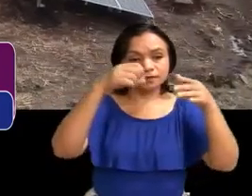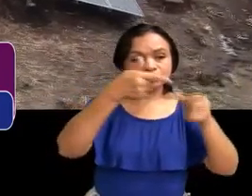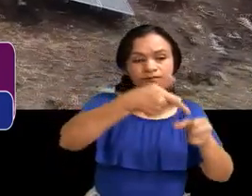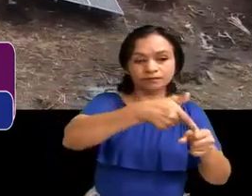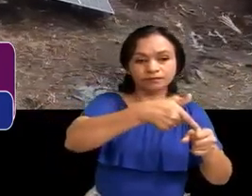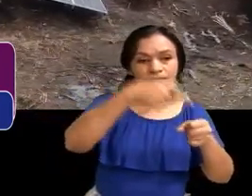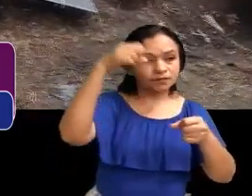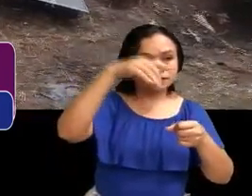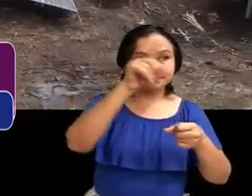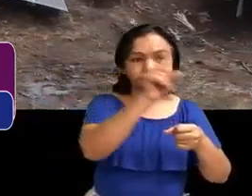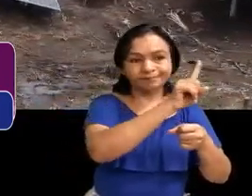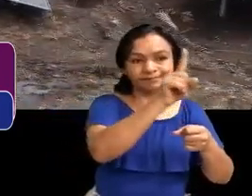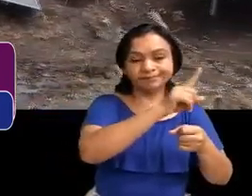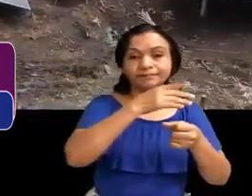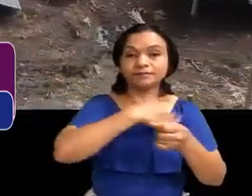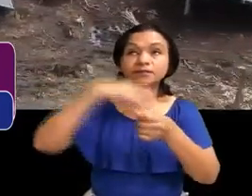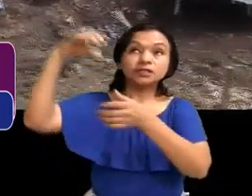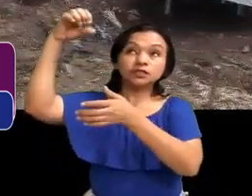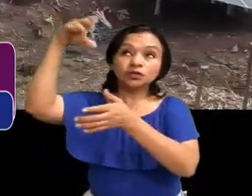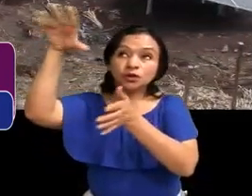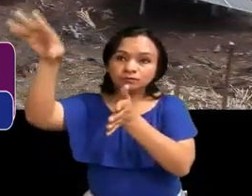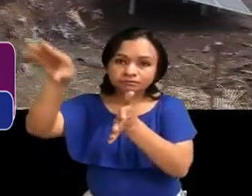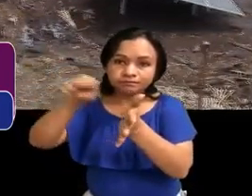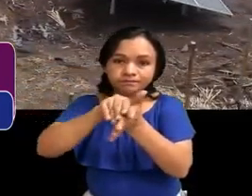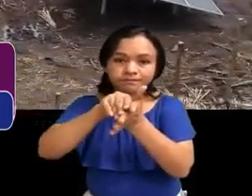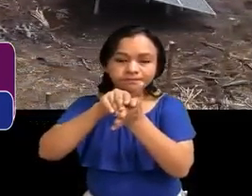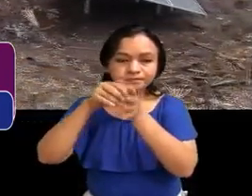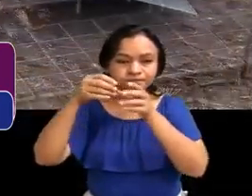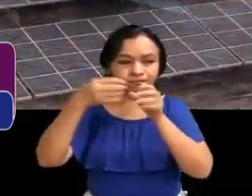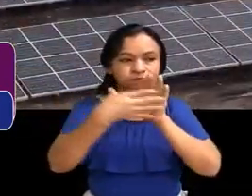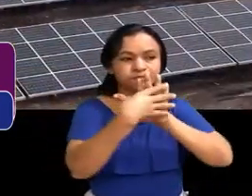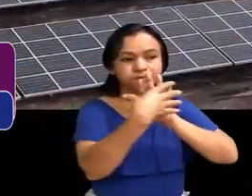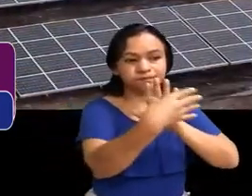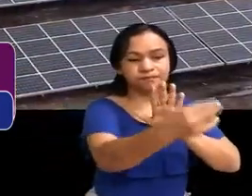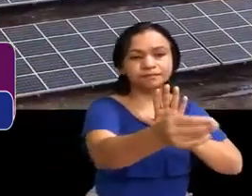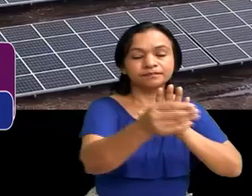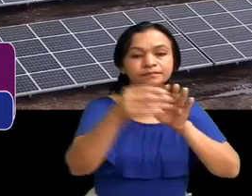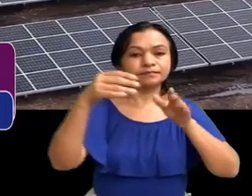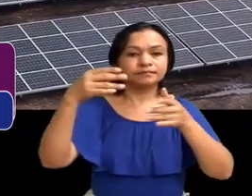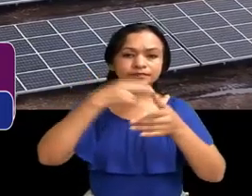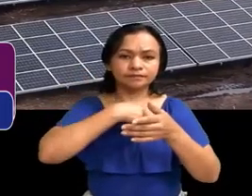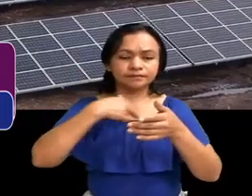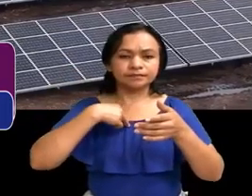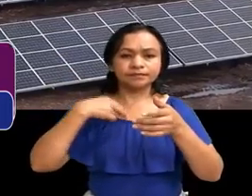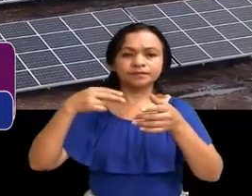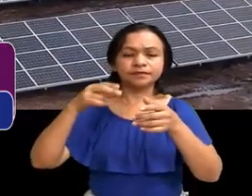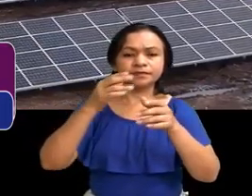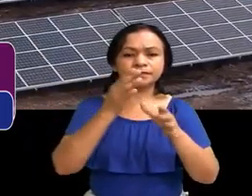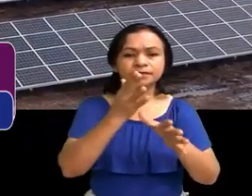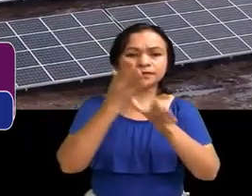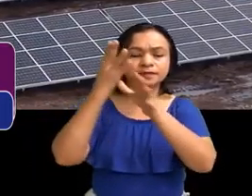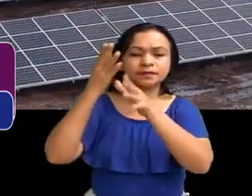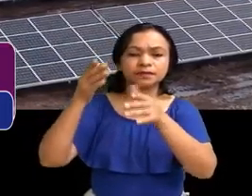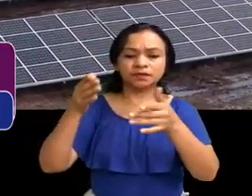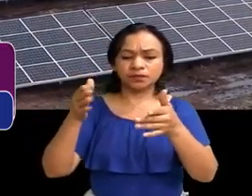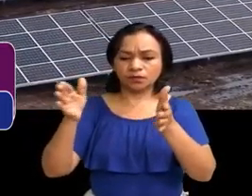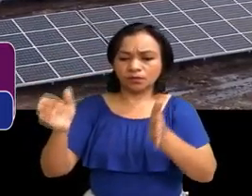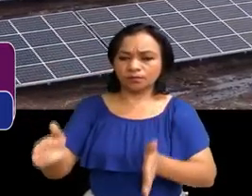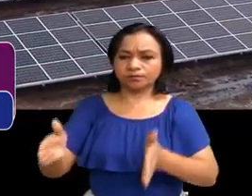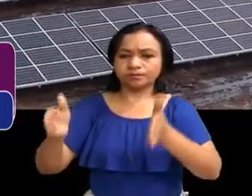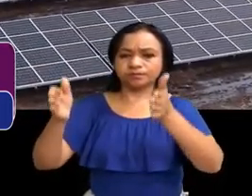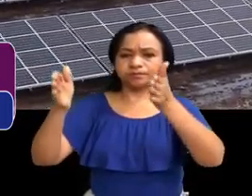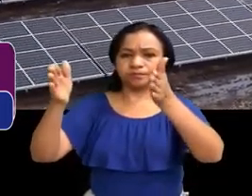que así como lo estamos haciendo en San Juan de Nicaragua, una planta solar con banco de batería